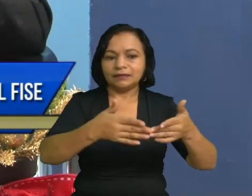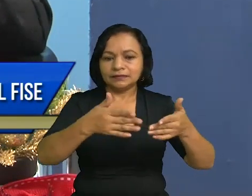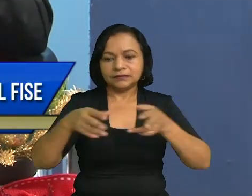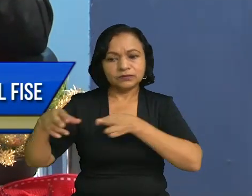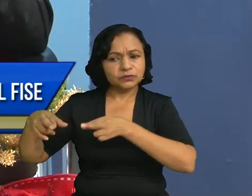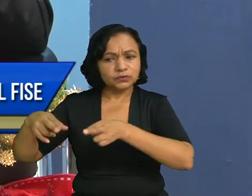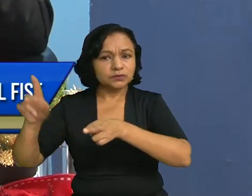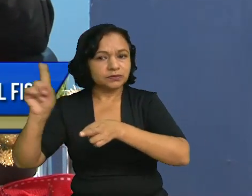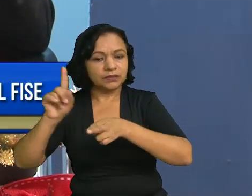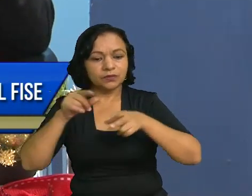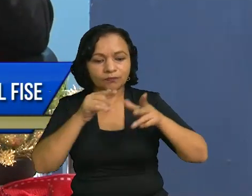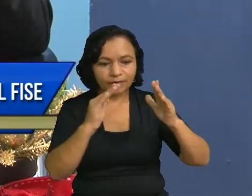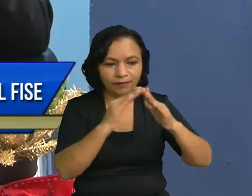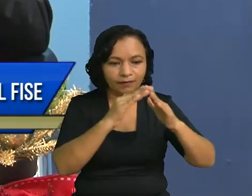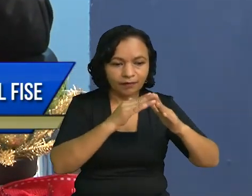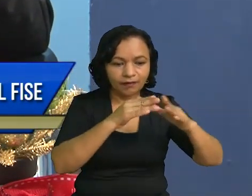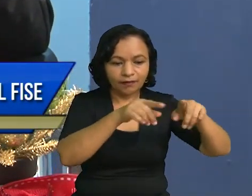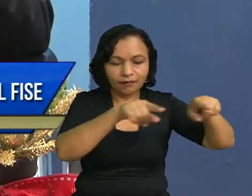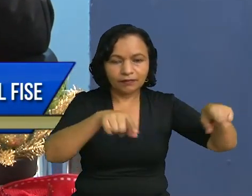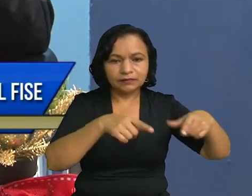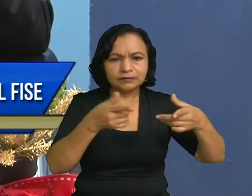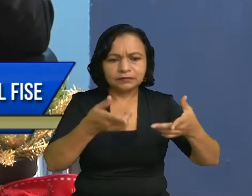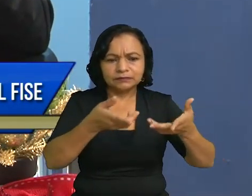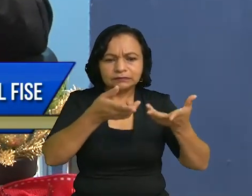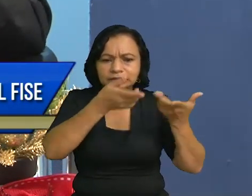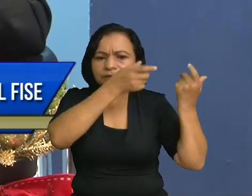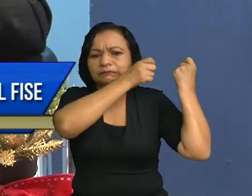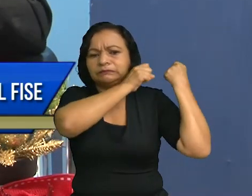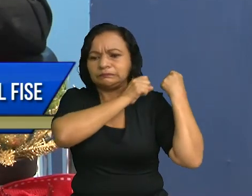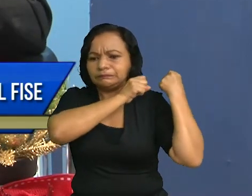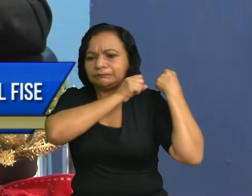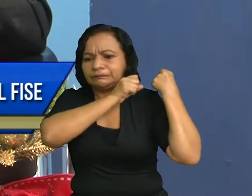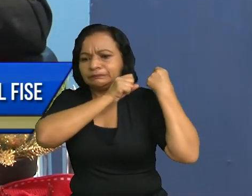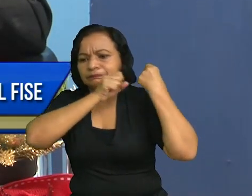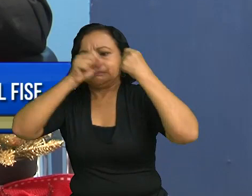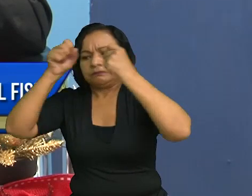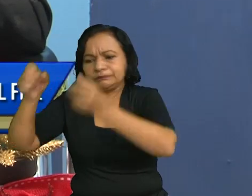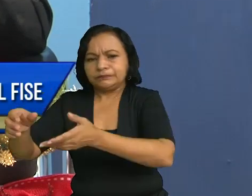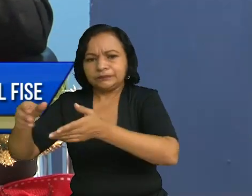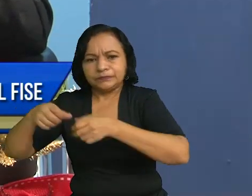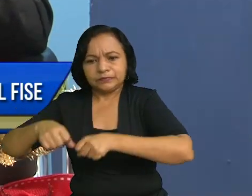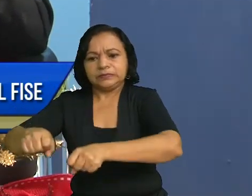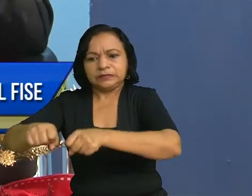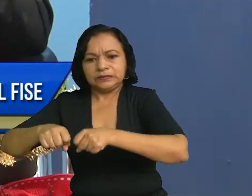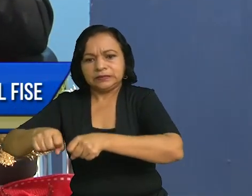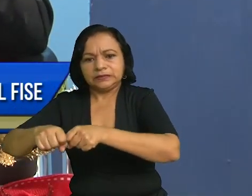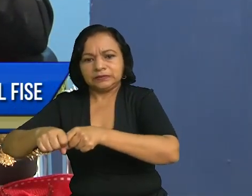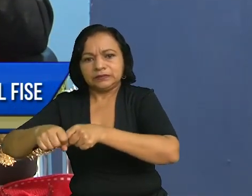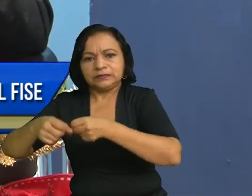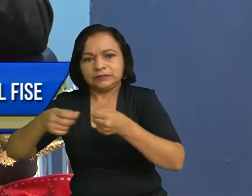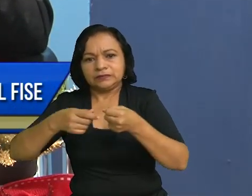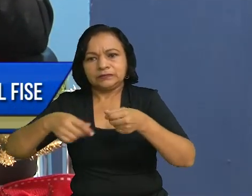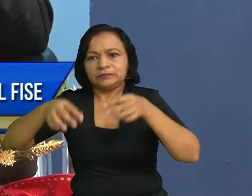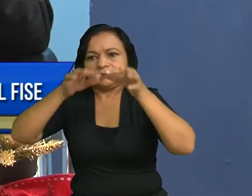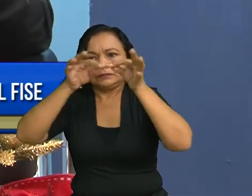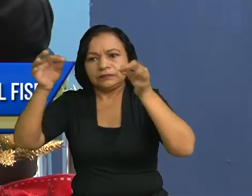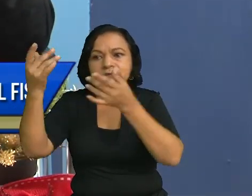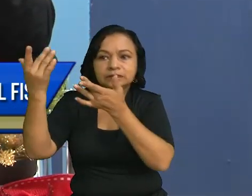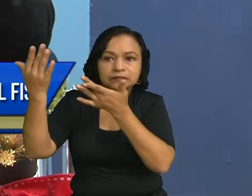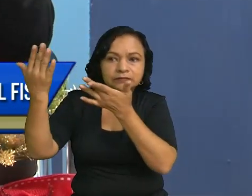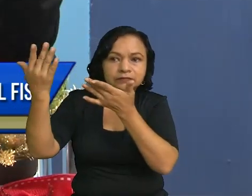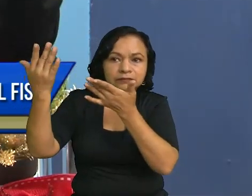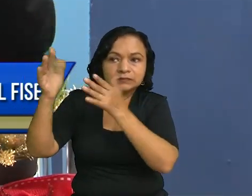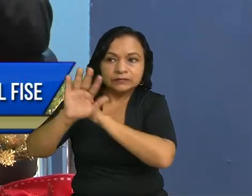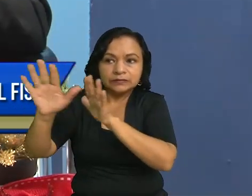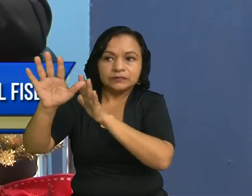esas cosas a veces agarra un bote de ropas pasan todo el día porque no es sólo llevarlo a la base y no entenderlo esperar que se seque para